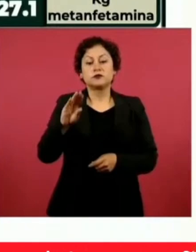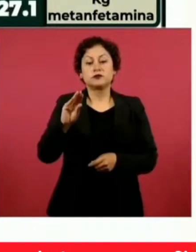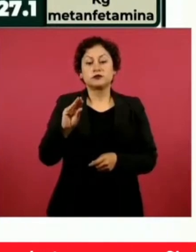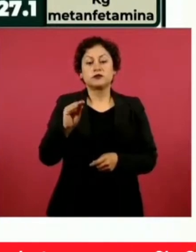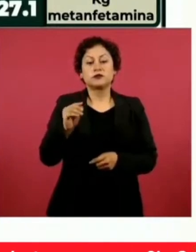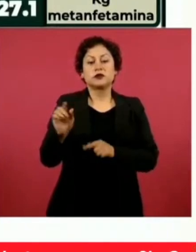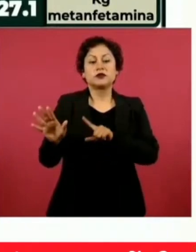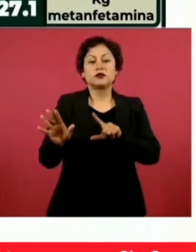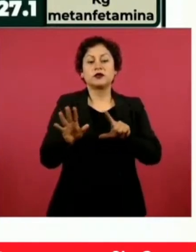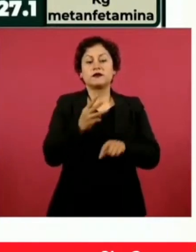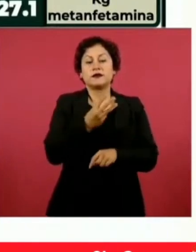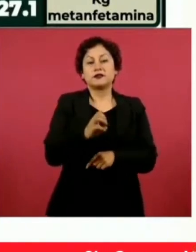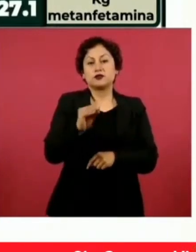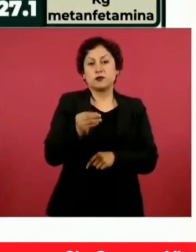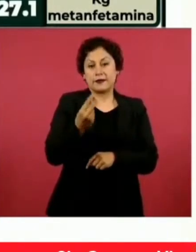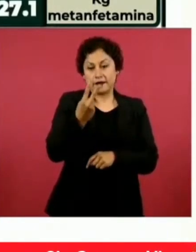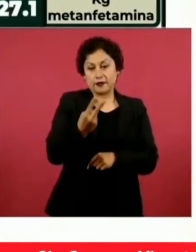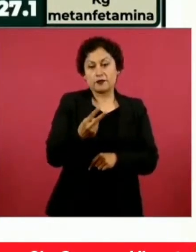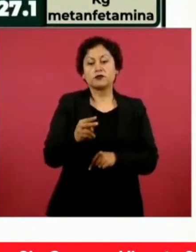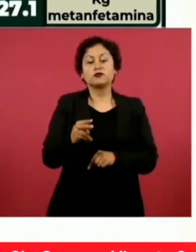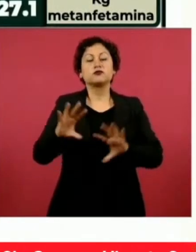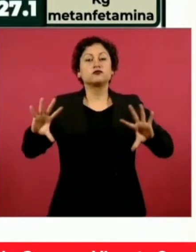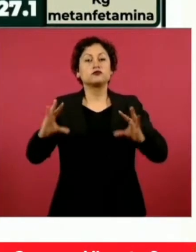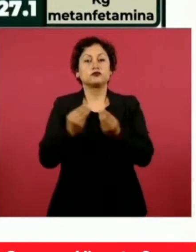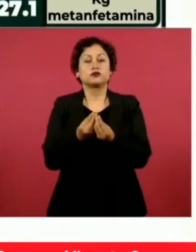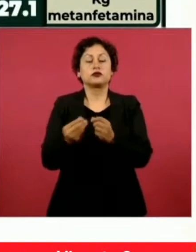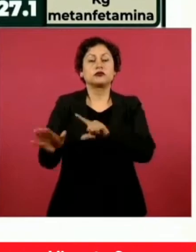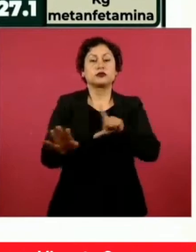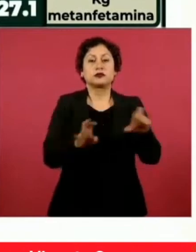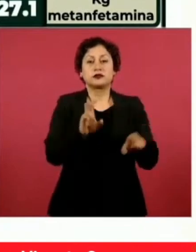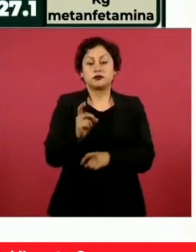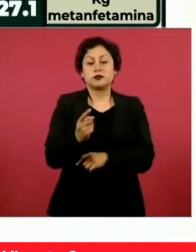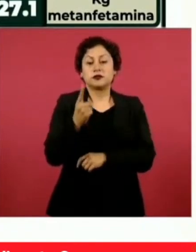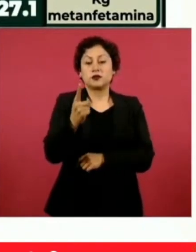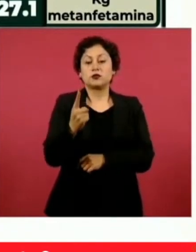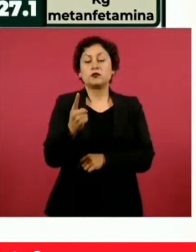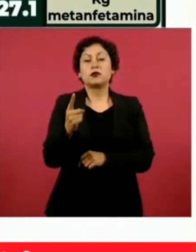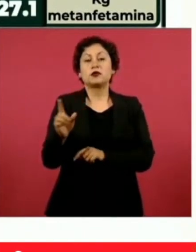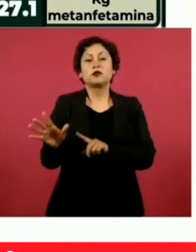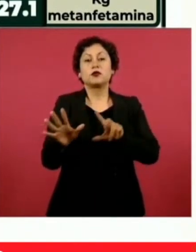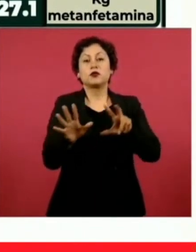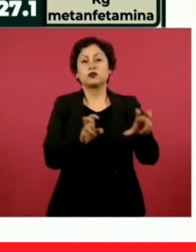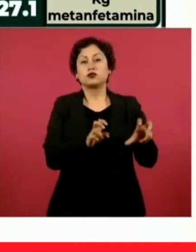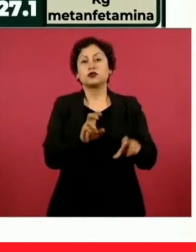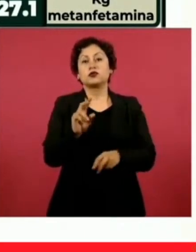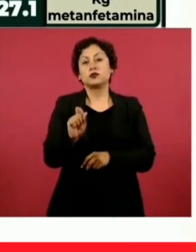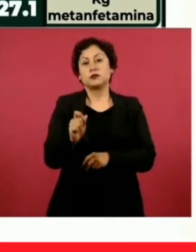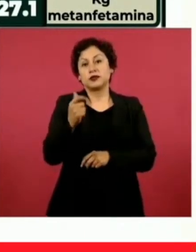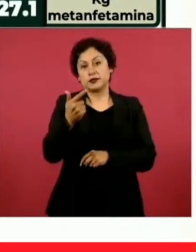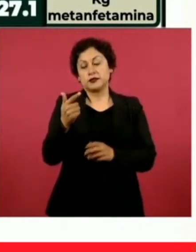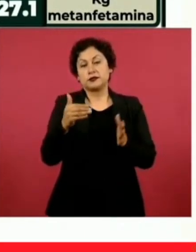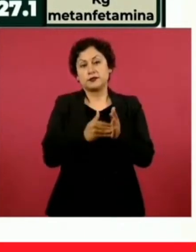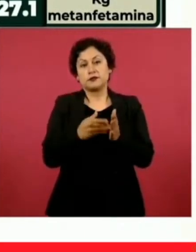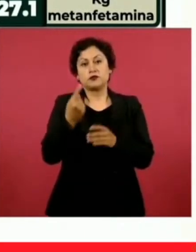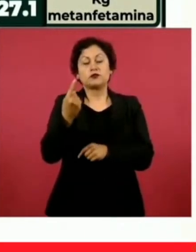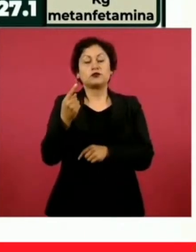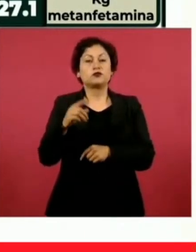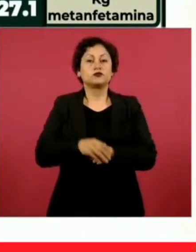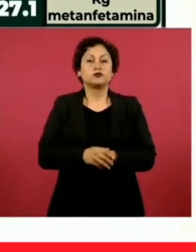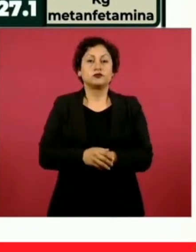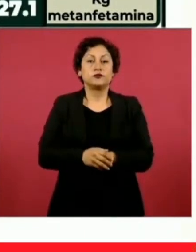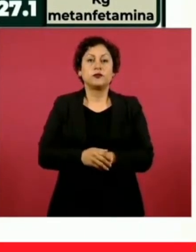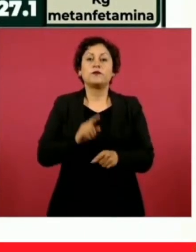periodo en lo que va del sexenio 7318 71 kg de metanfetaminas